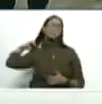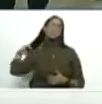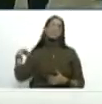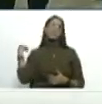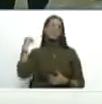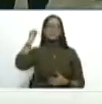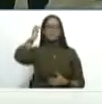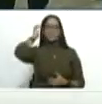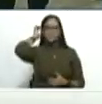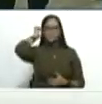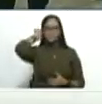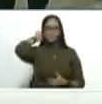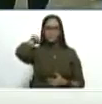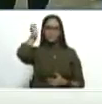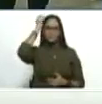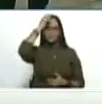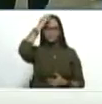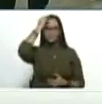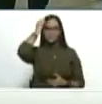Cirugías electivas,